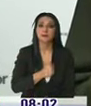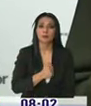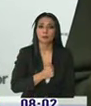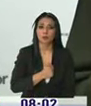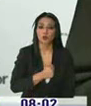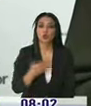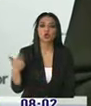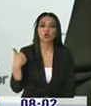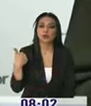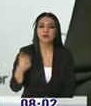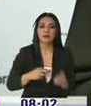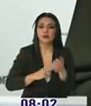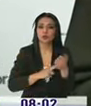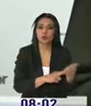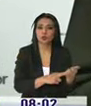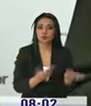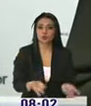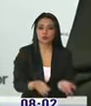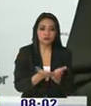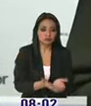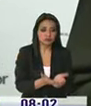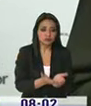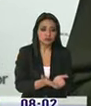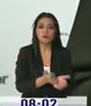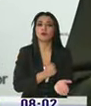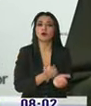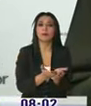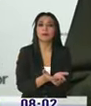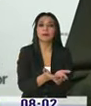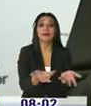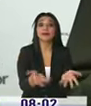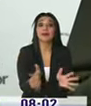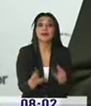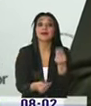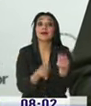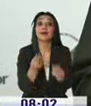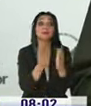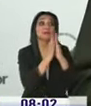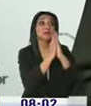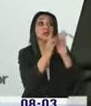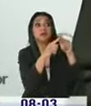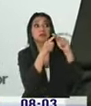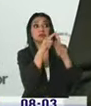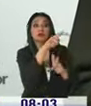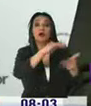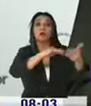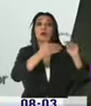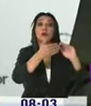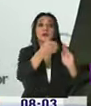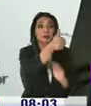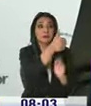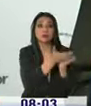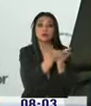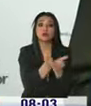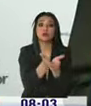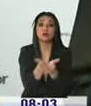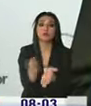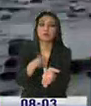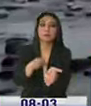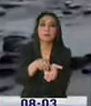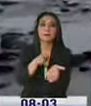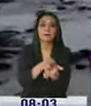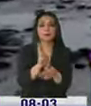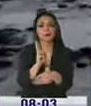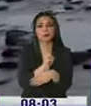recursos y también lanchas para movilizarse, y lo que hacemos es utilizar los sistemas de transporte fluvial